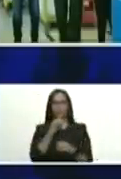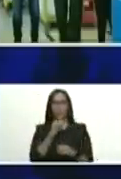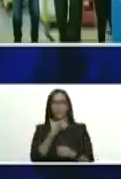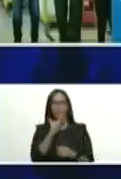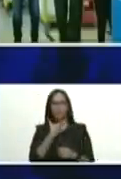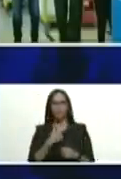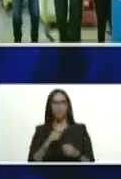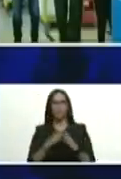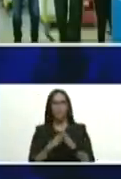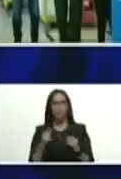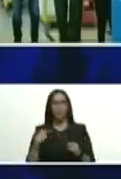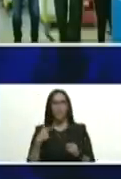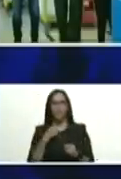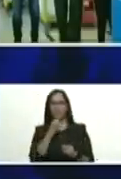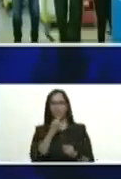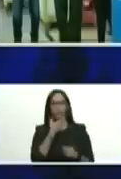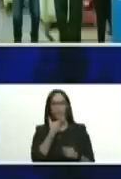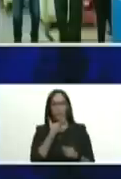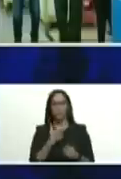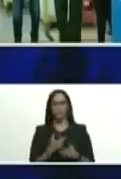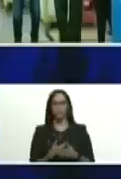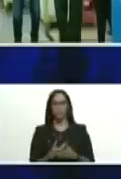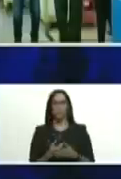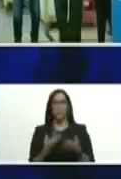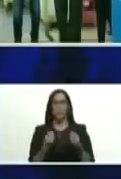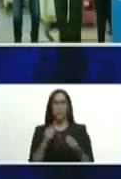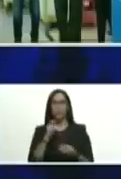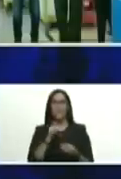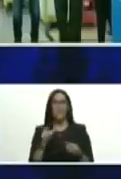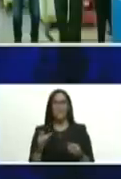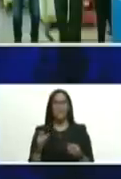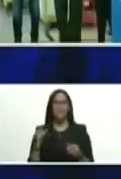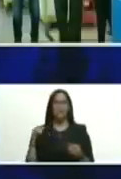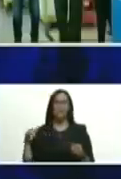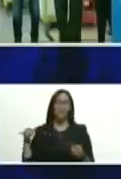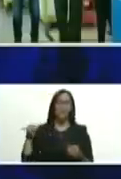¿Ah? Todo tiene que estar bonito. Mucha gente viene del exterior.